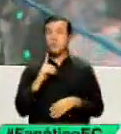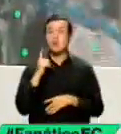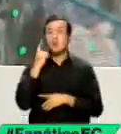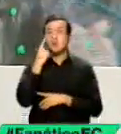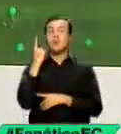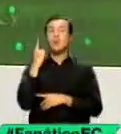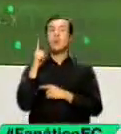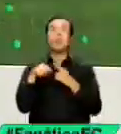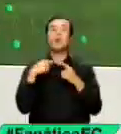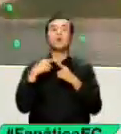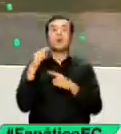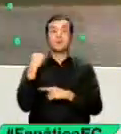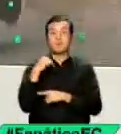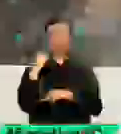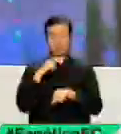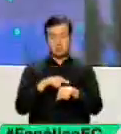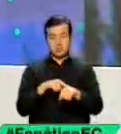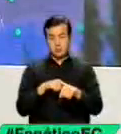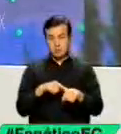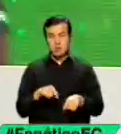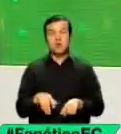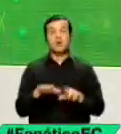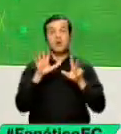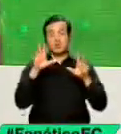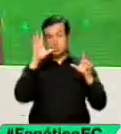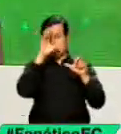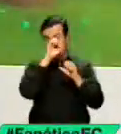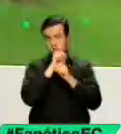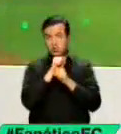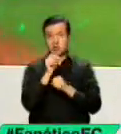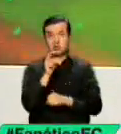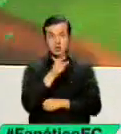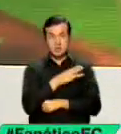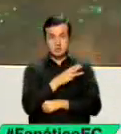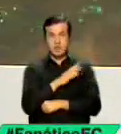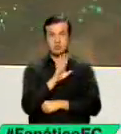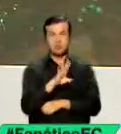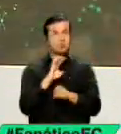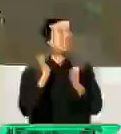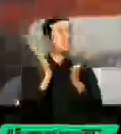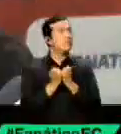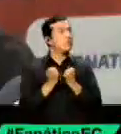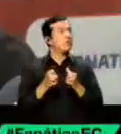disputará este día miércoles a partir de las 20 horas en el estadio George Capwell. En cuanto a los